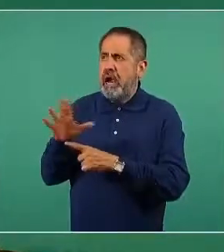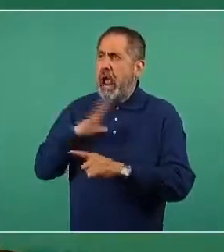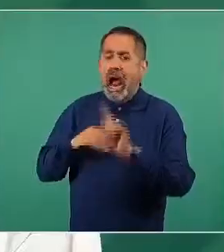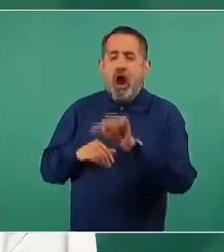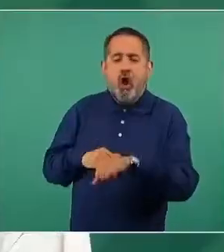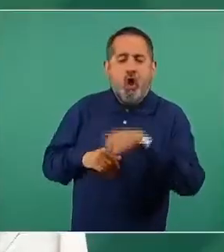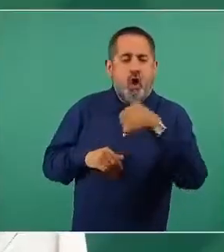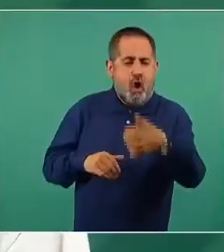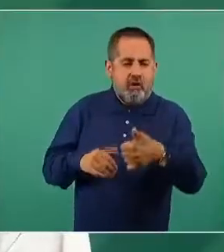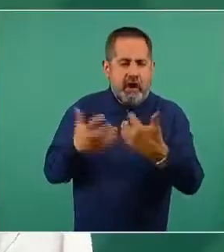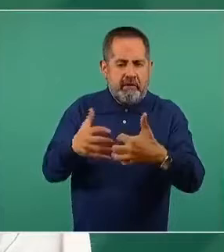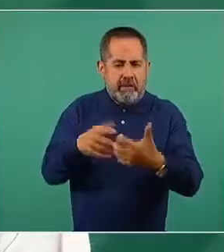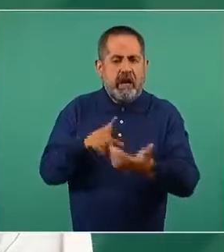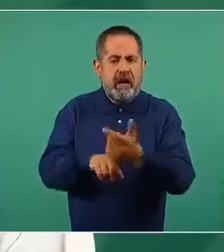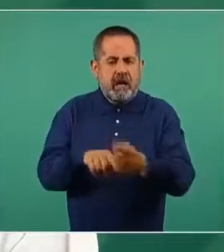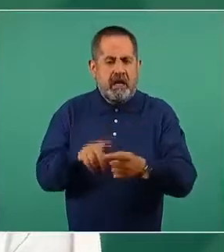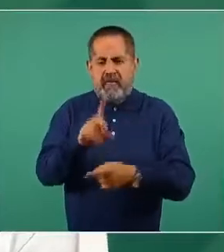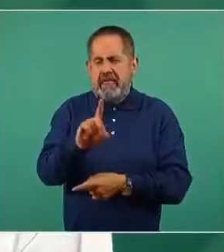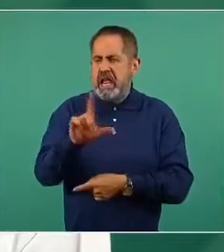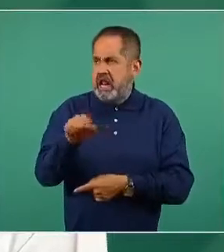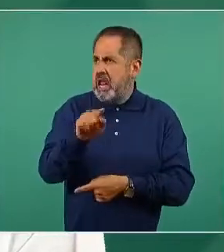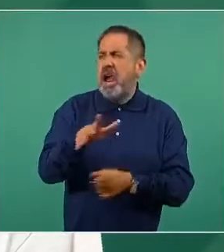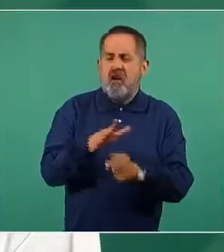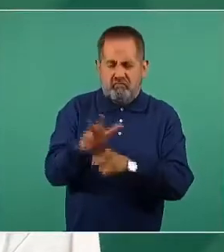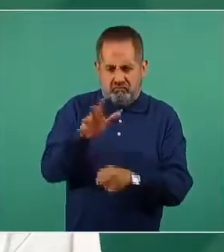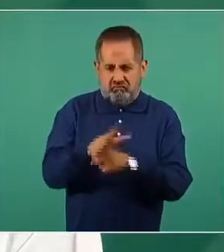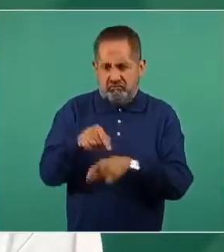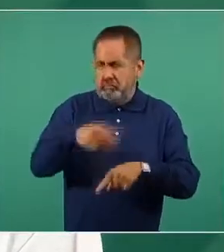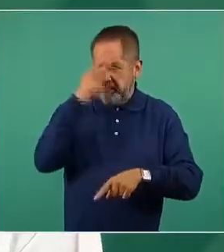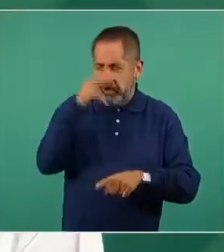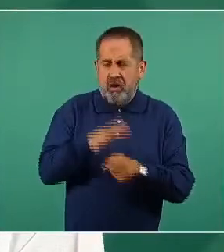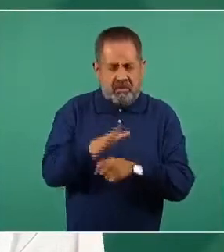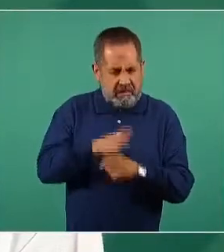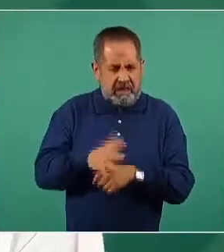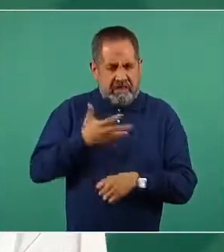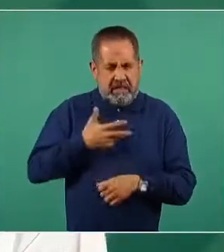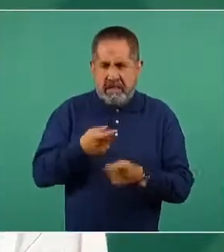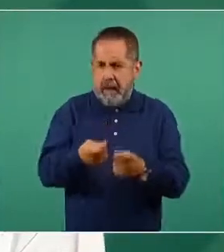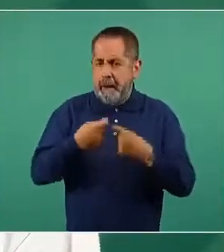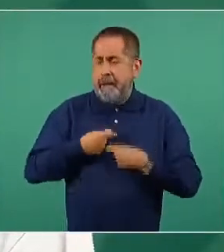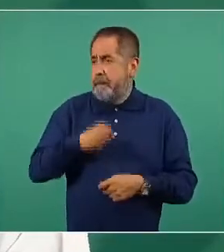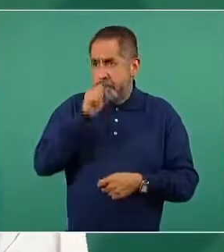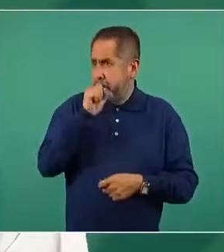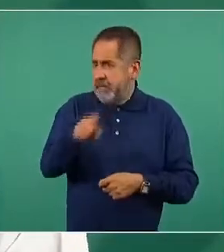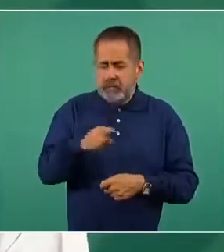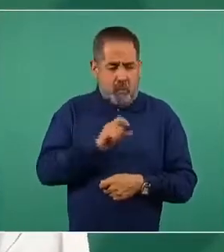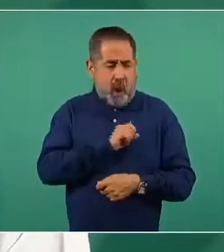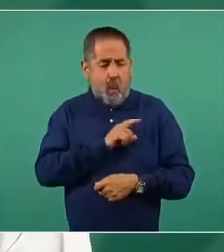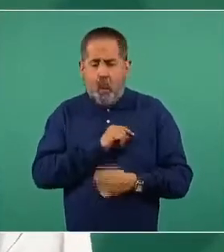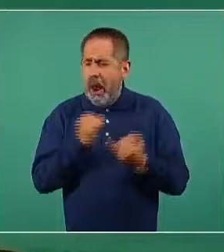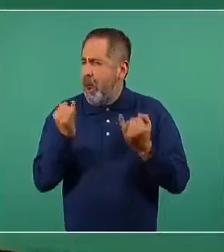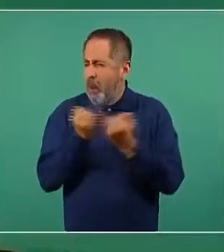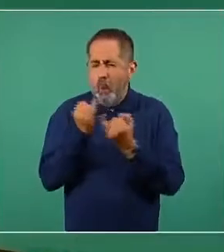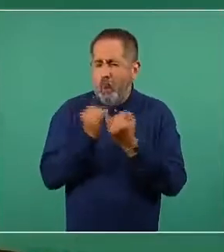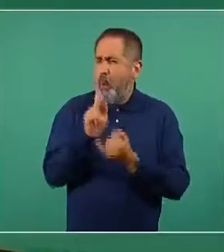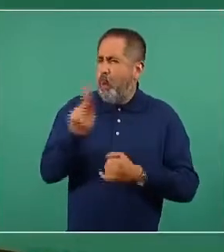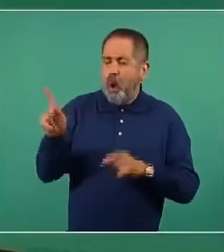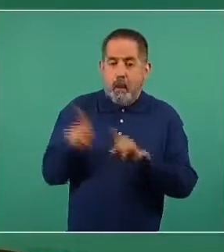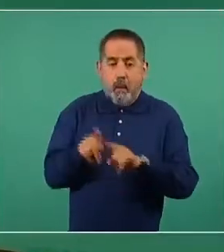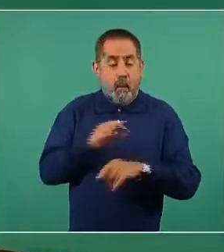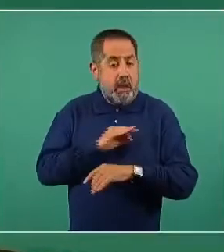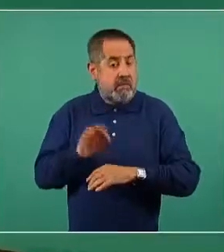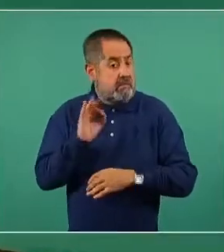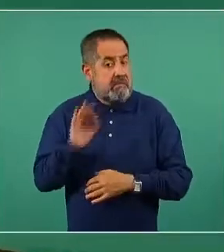proveedor, la compañía DL, muy establecida en México, que nos da una aguja con características semejantes. Fue